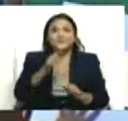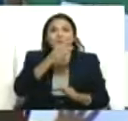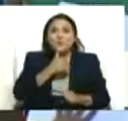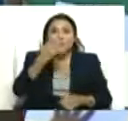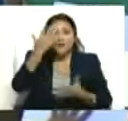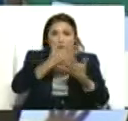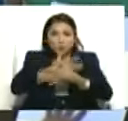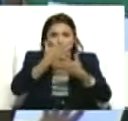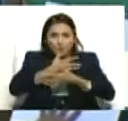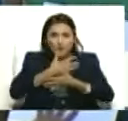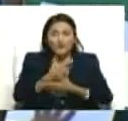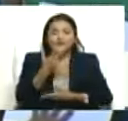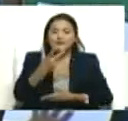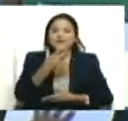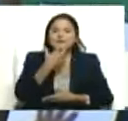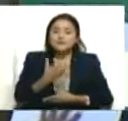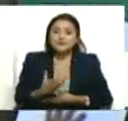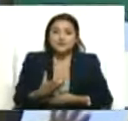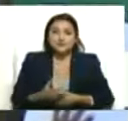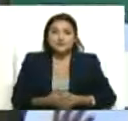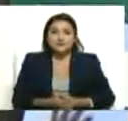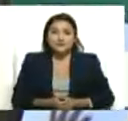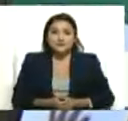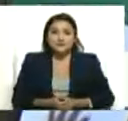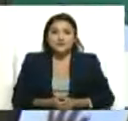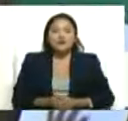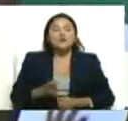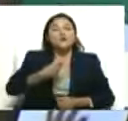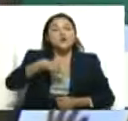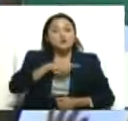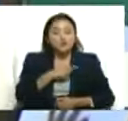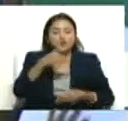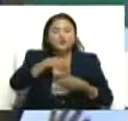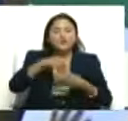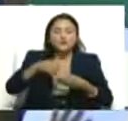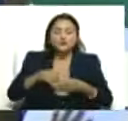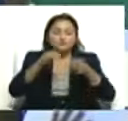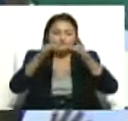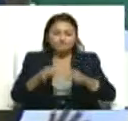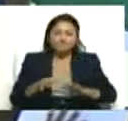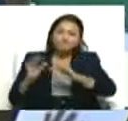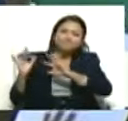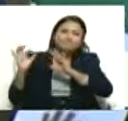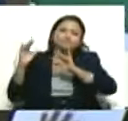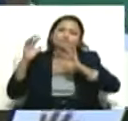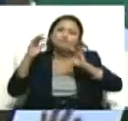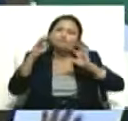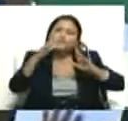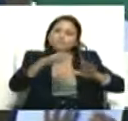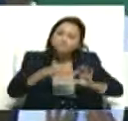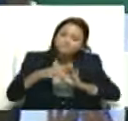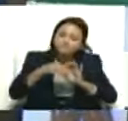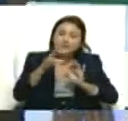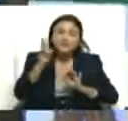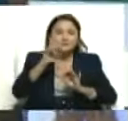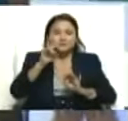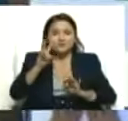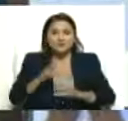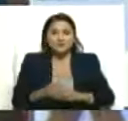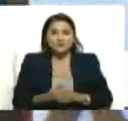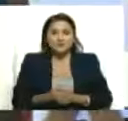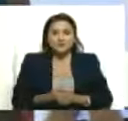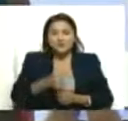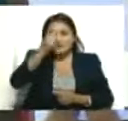duda que el 3 de diciembre estaremos votando en las calles, en una gran manifestación de unidad nacional. El